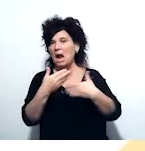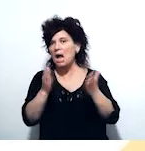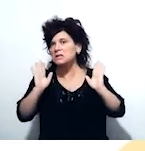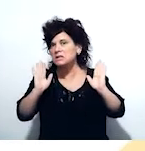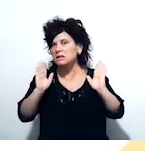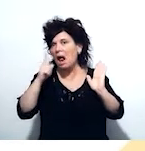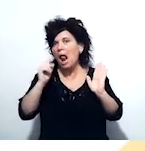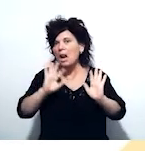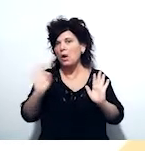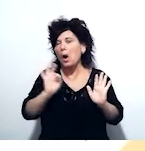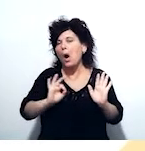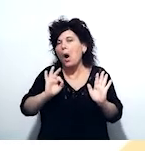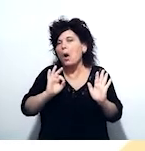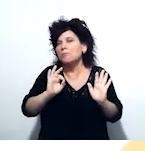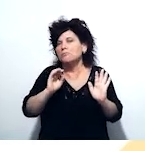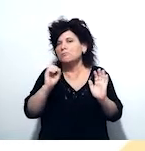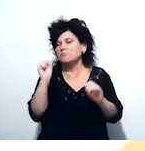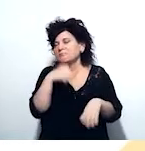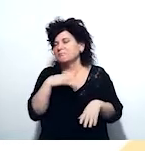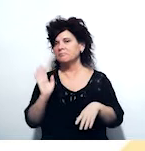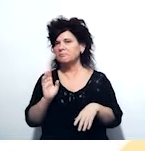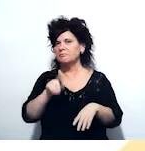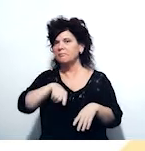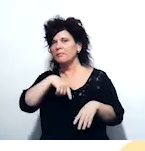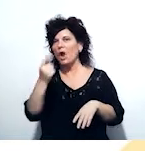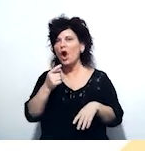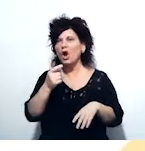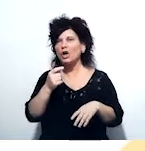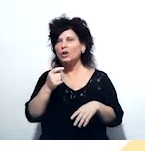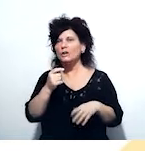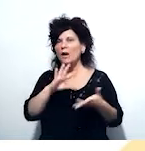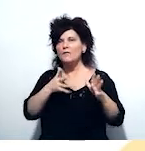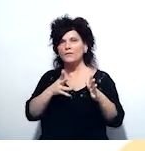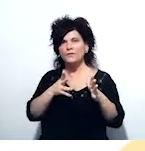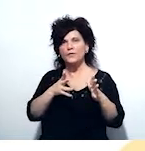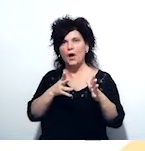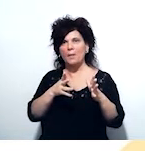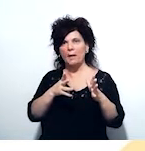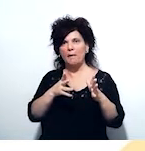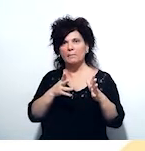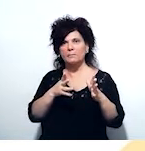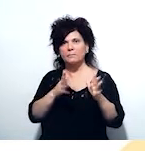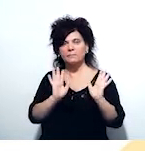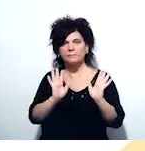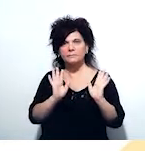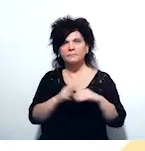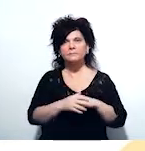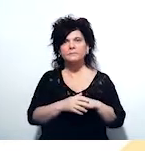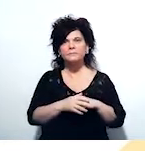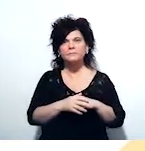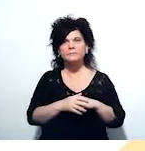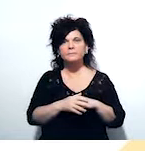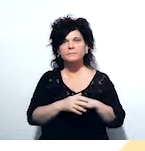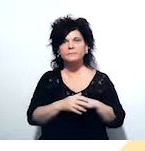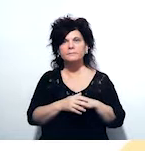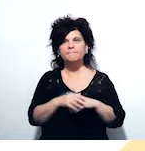o simplemente lo escucha. Otra variante, que no es exactamente lo mismo de fake news, creo